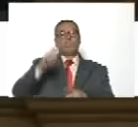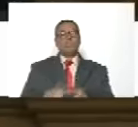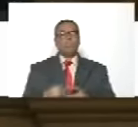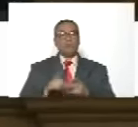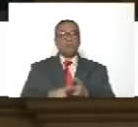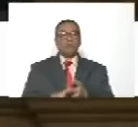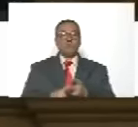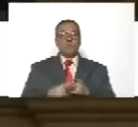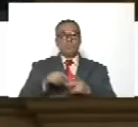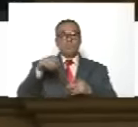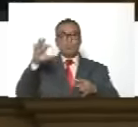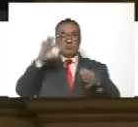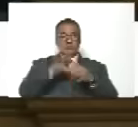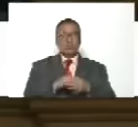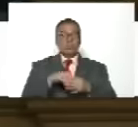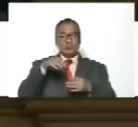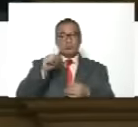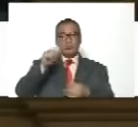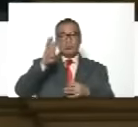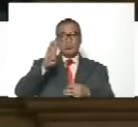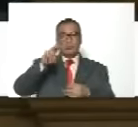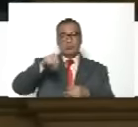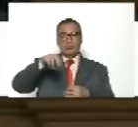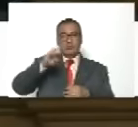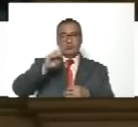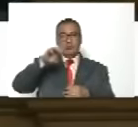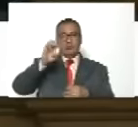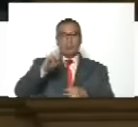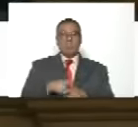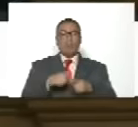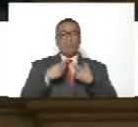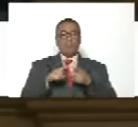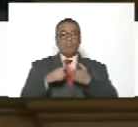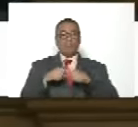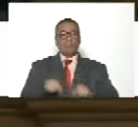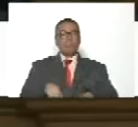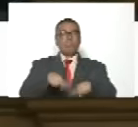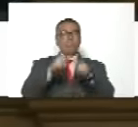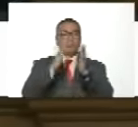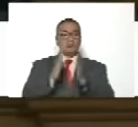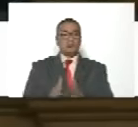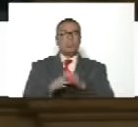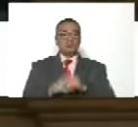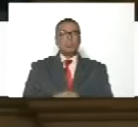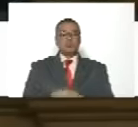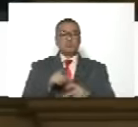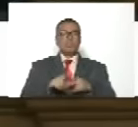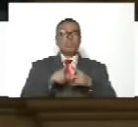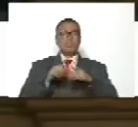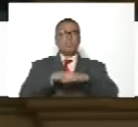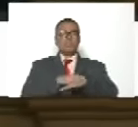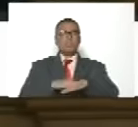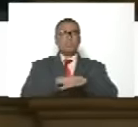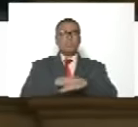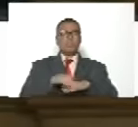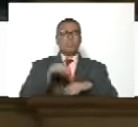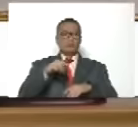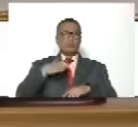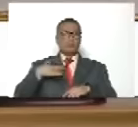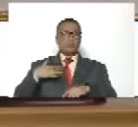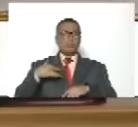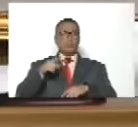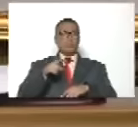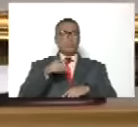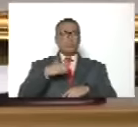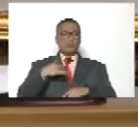y el imán de la mezquita de Tabriz, Mohammed Ali, y otras autoridades. Segundo, perdón, secretaria, las más sentidas condolencias,